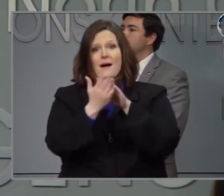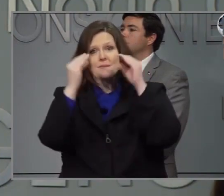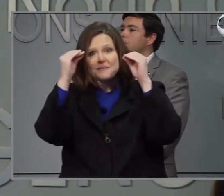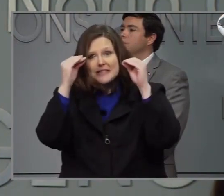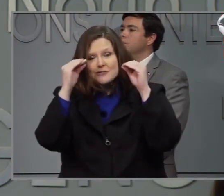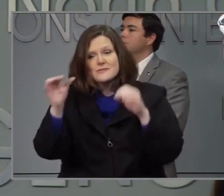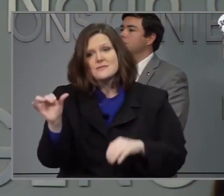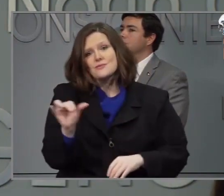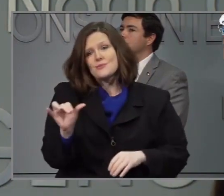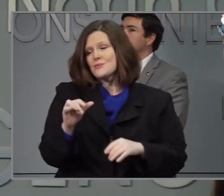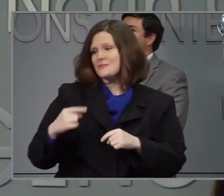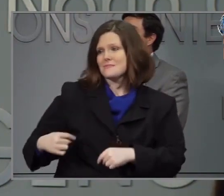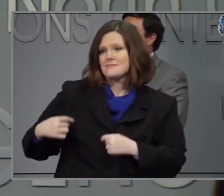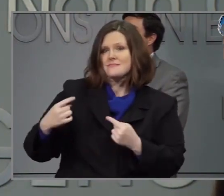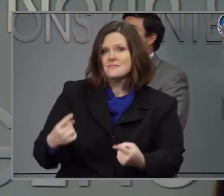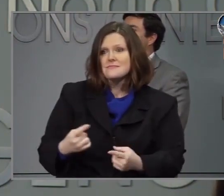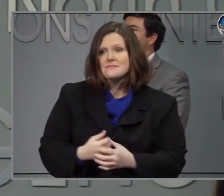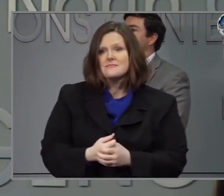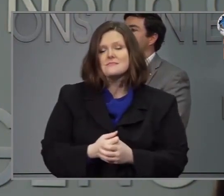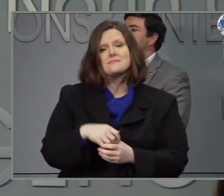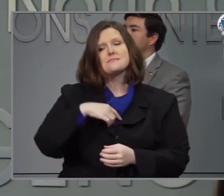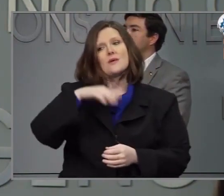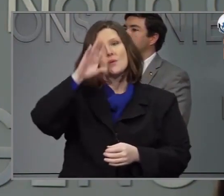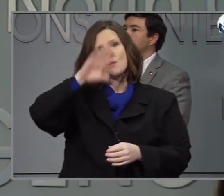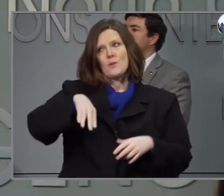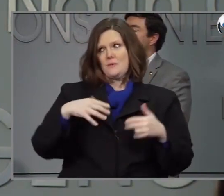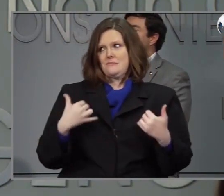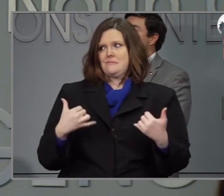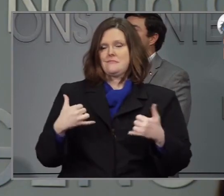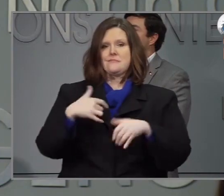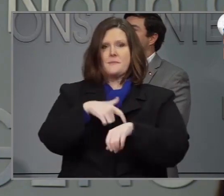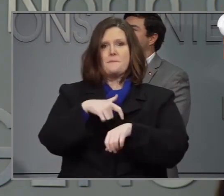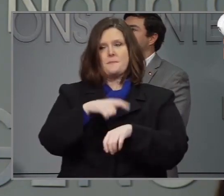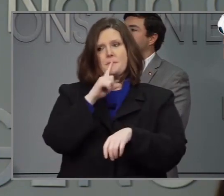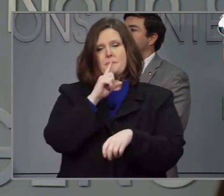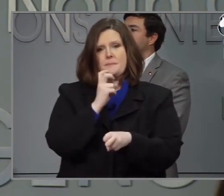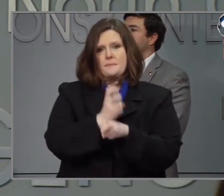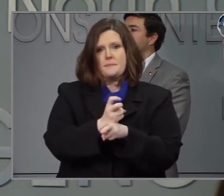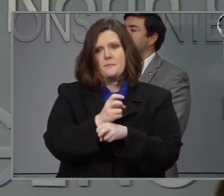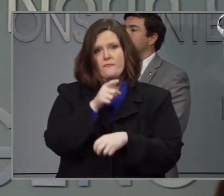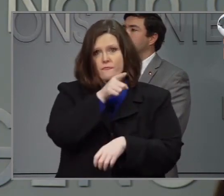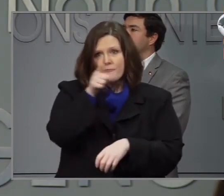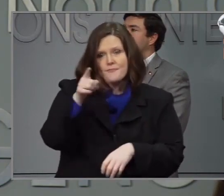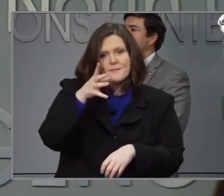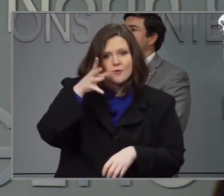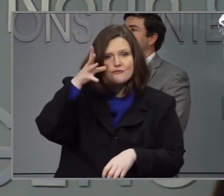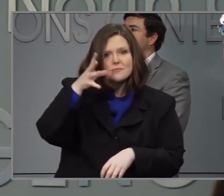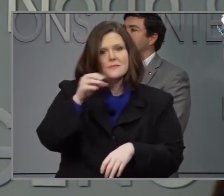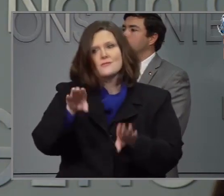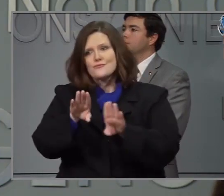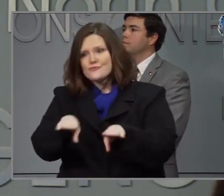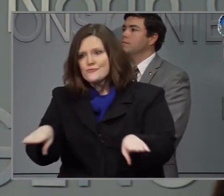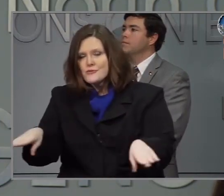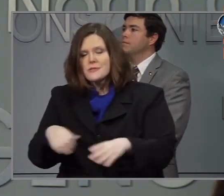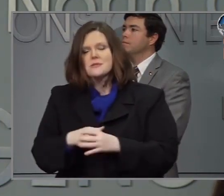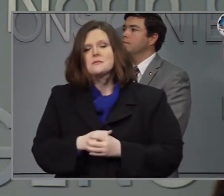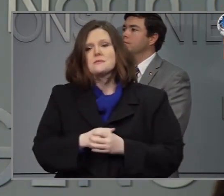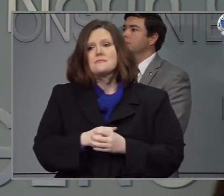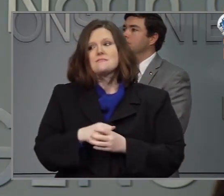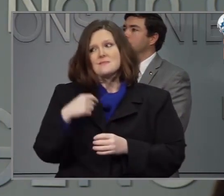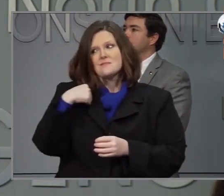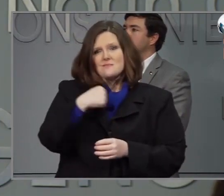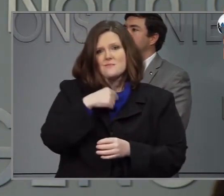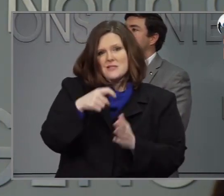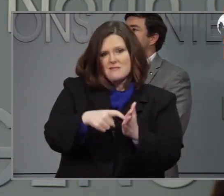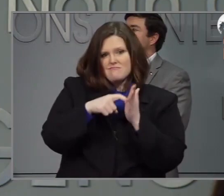sus hogares y yo sé que esto es extremadamente difícil para usted y para sus niños esto es lo que